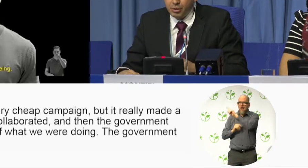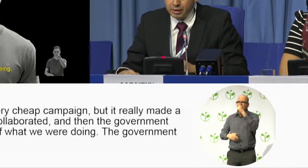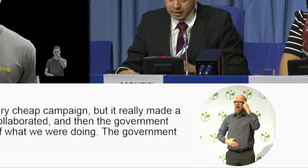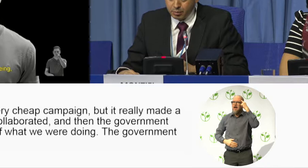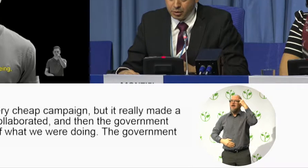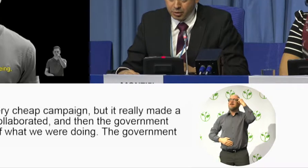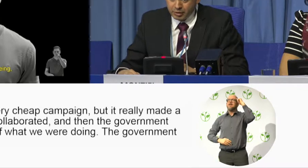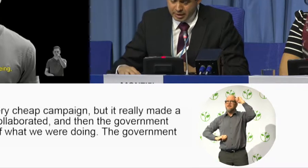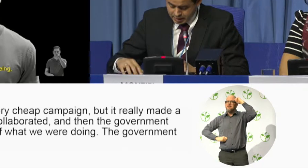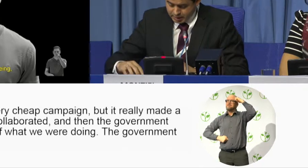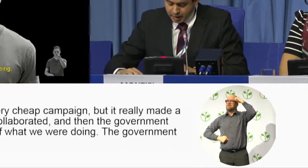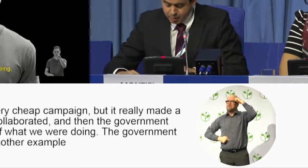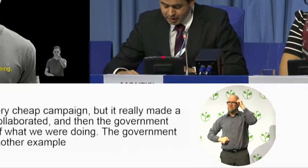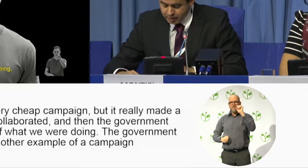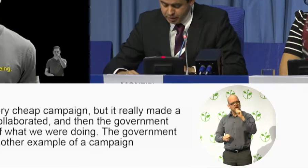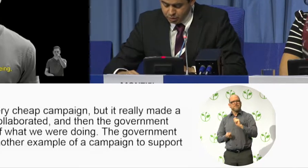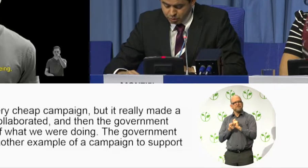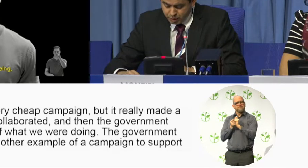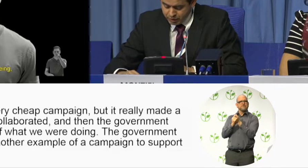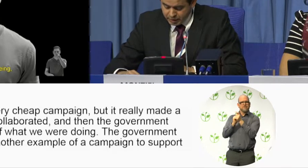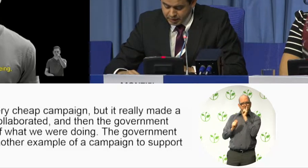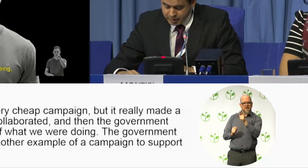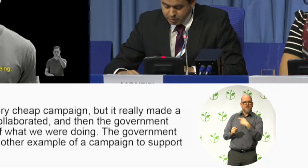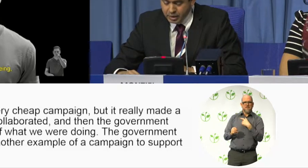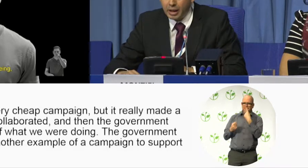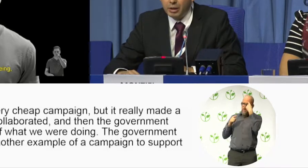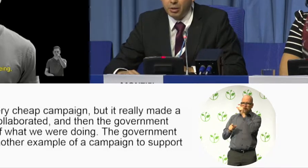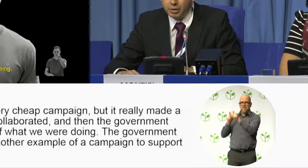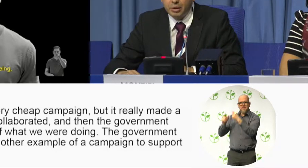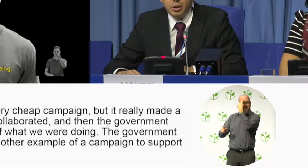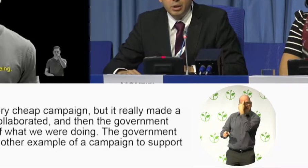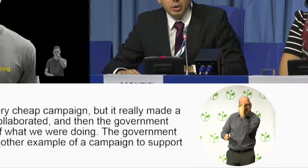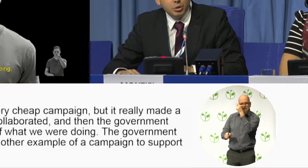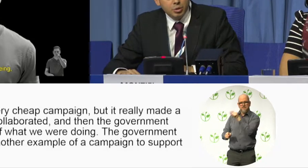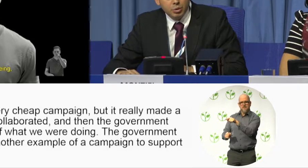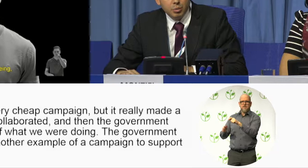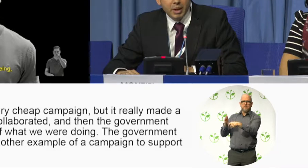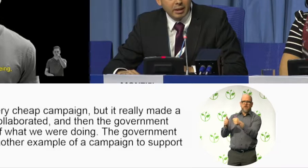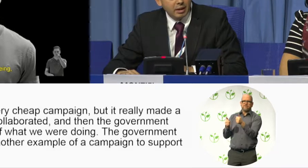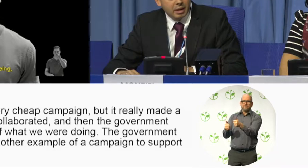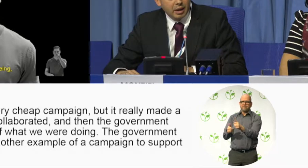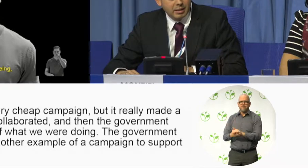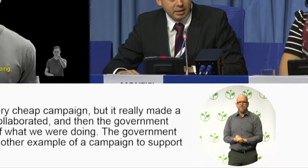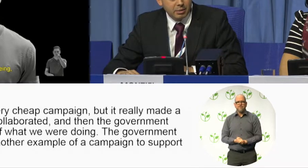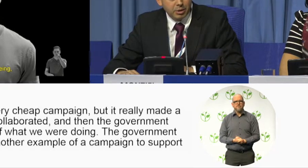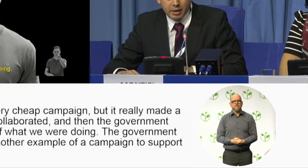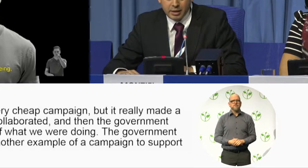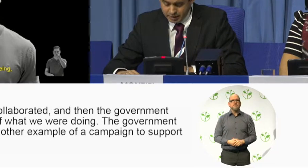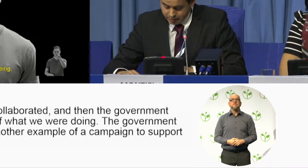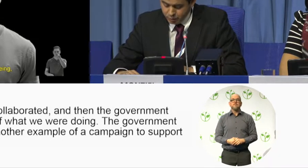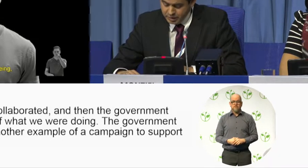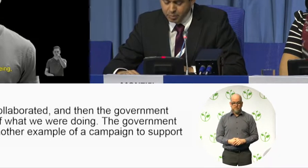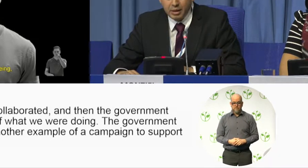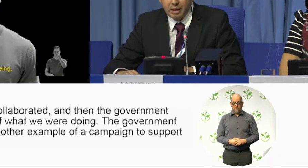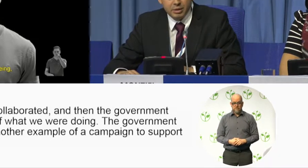Otro ejemplo de una campaña para apoyar a la tribuna y la tribuna tribuna. Para hacer acceso a